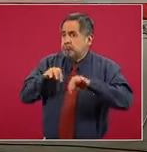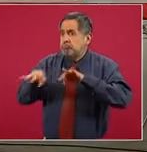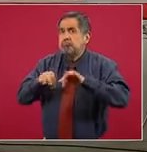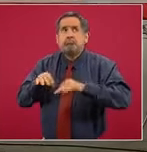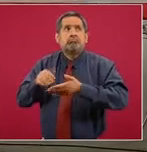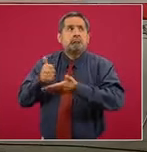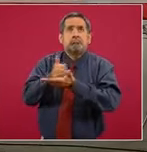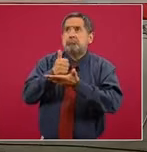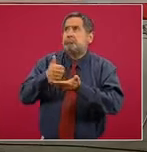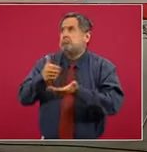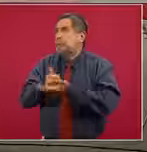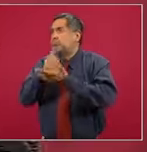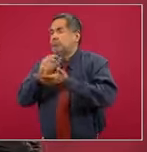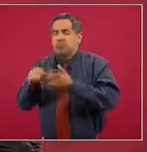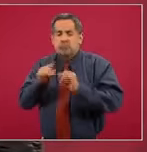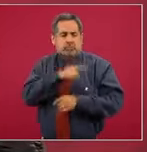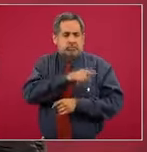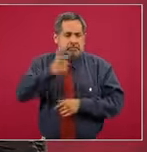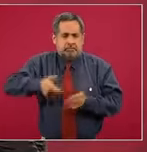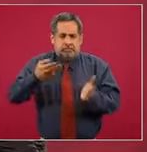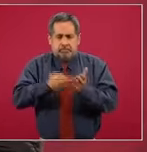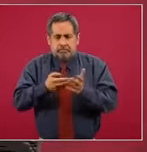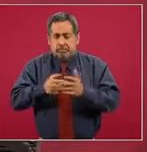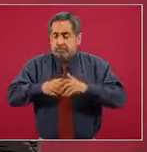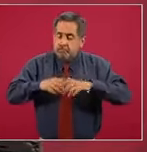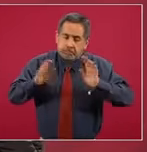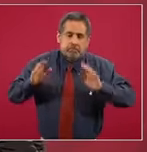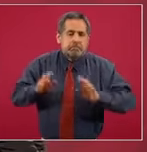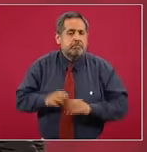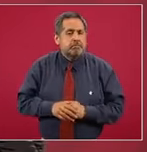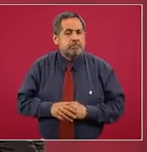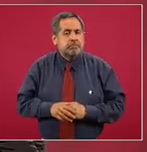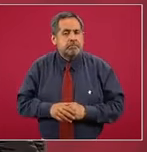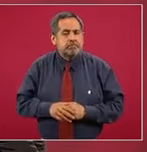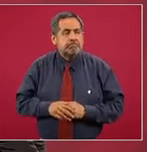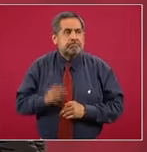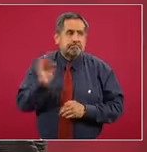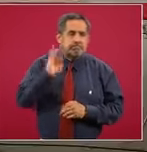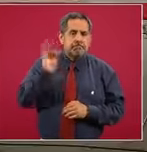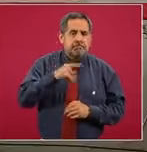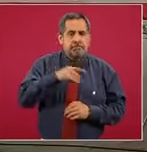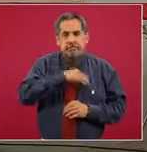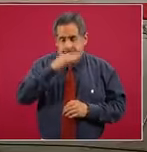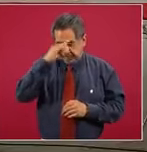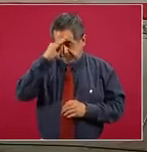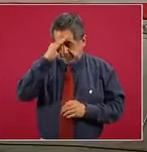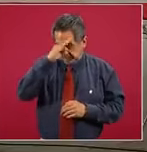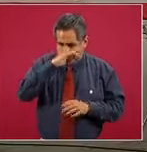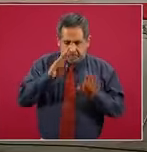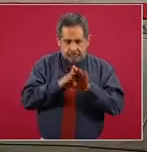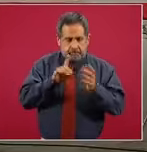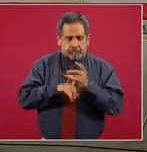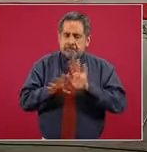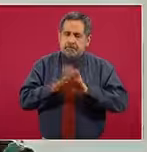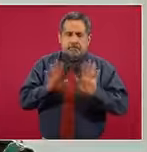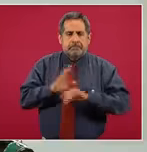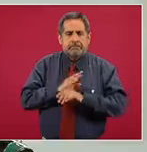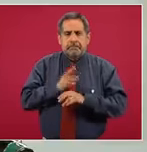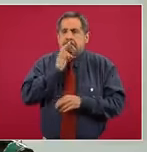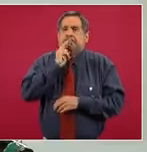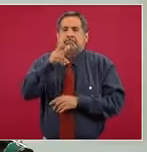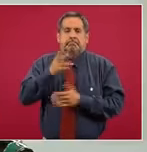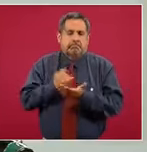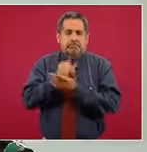comunitario o a pagar una multa, probablemente pues decida a partir de ese momento utilizar